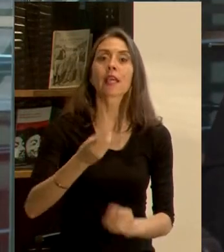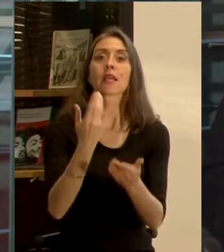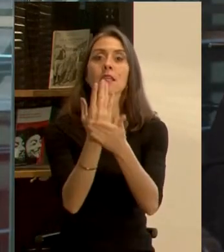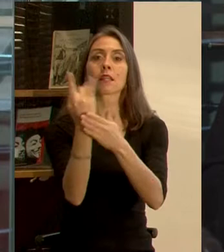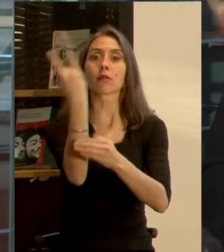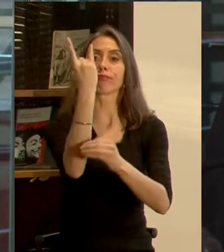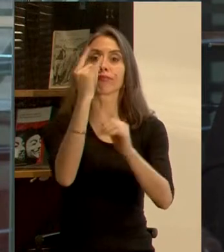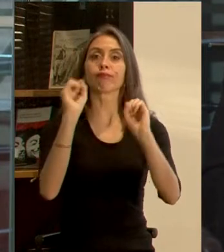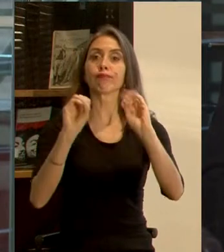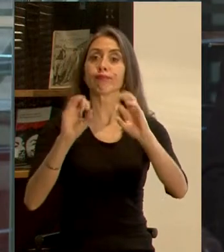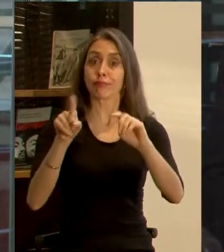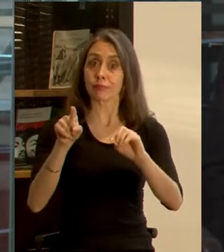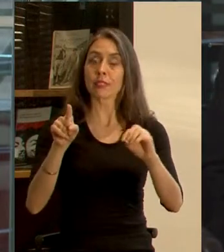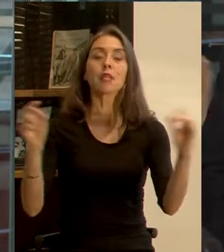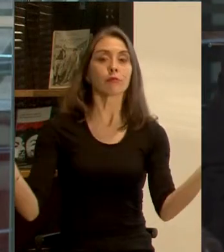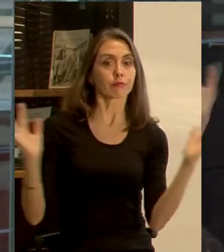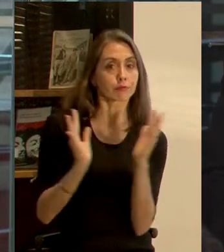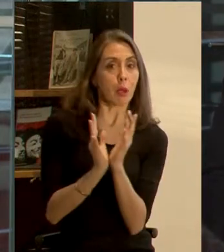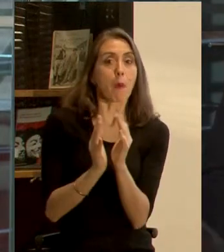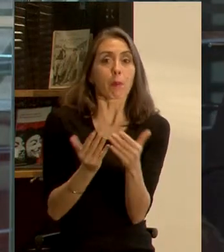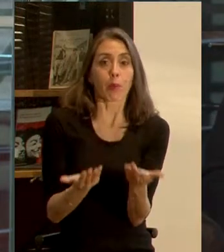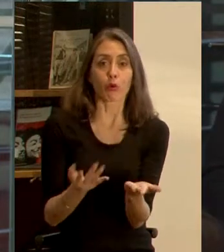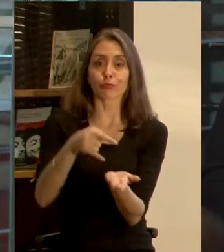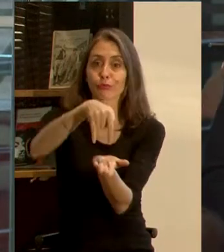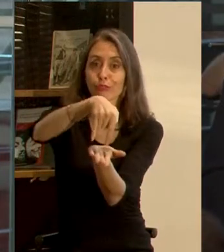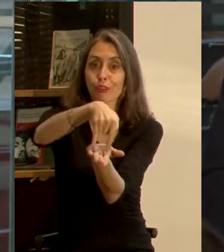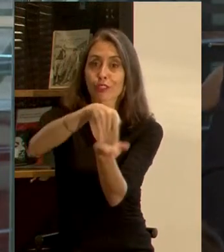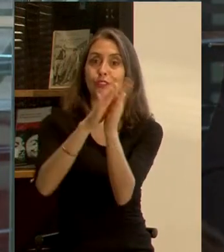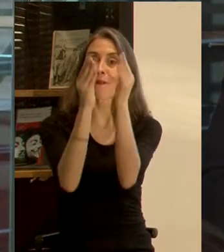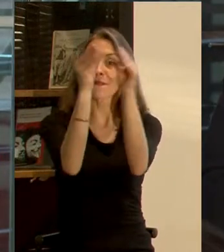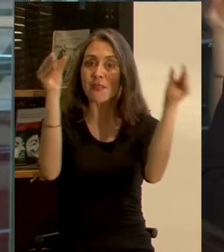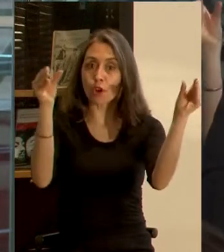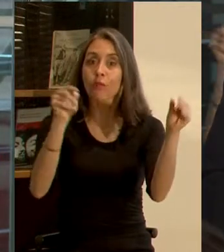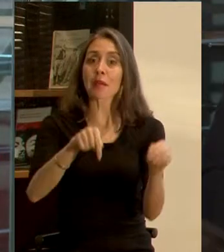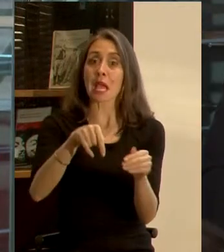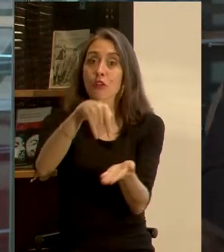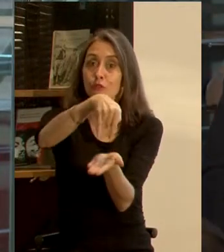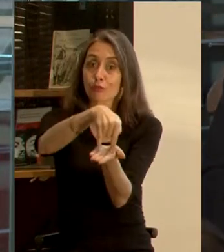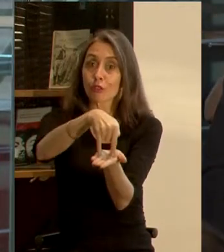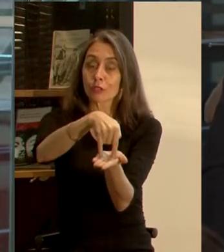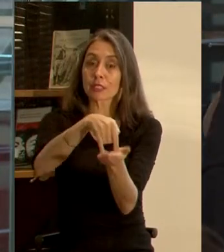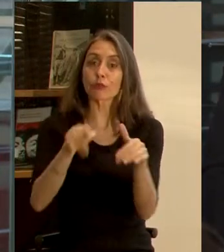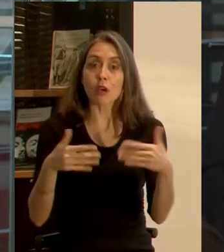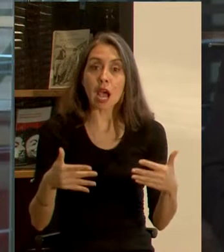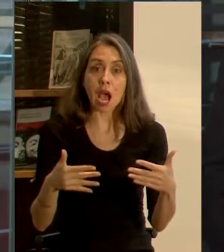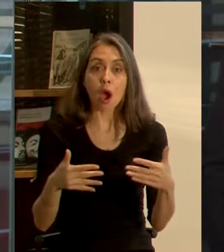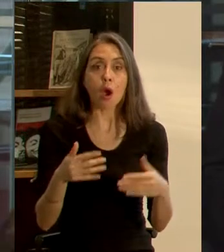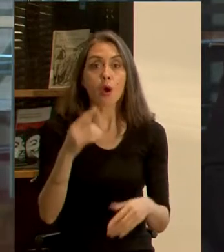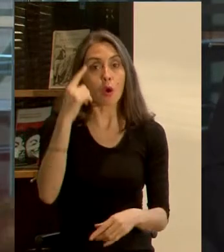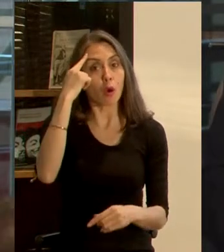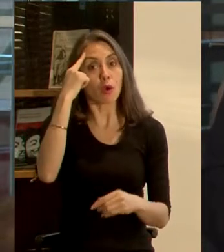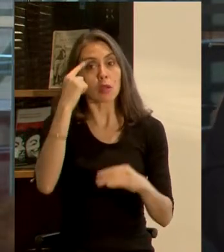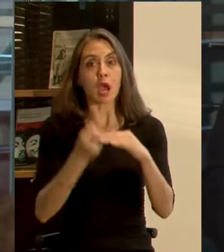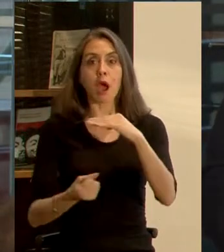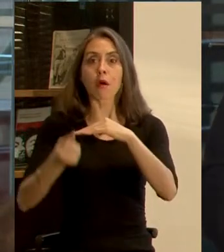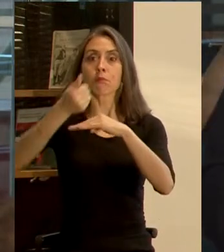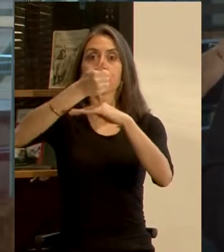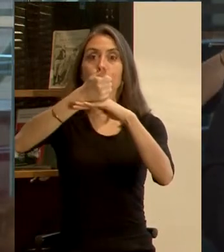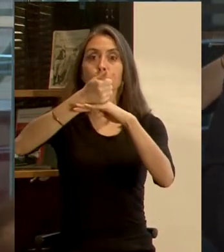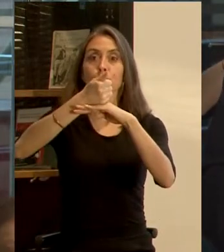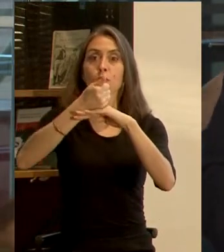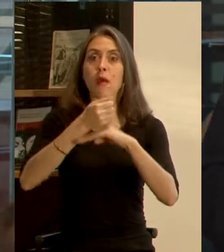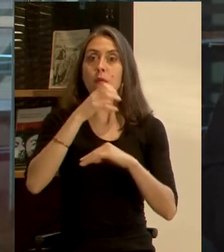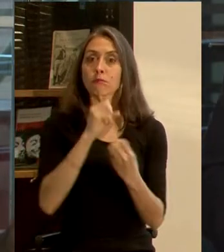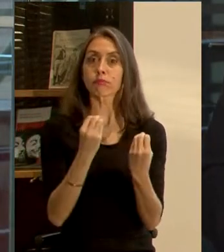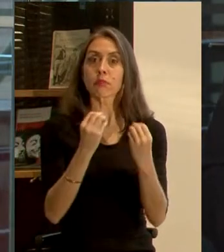academia. Es por ello que la Biblioteca del Congreso Nacional, y más aún el Congreso, se encuentran en una posición privilegiada para